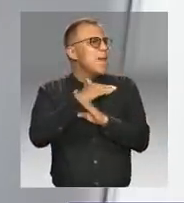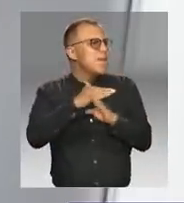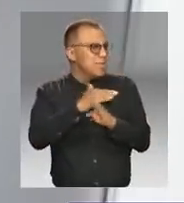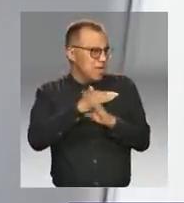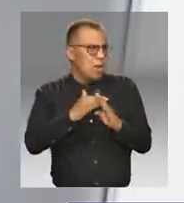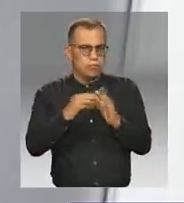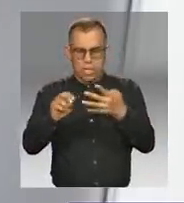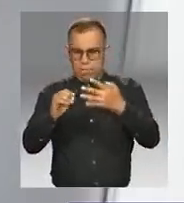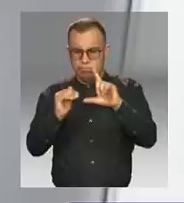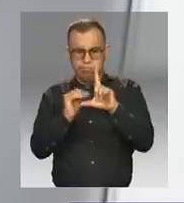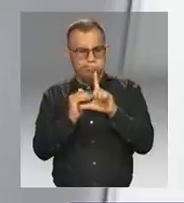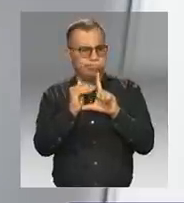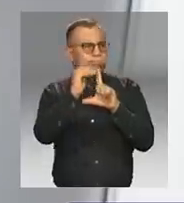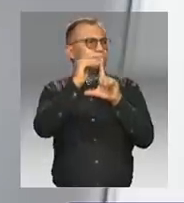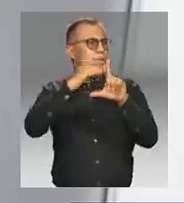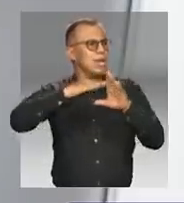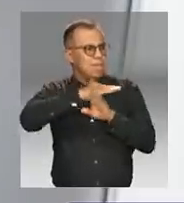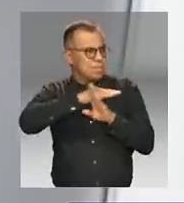la clase media, que es